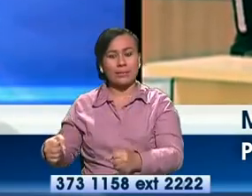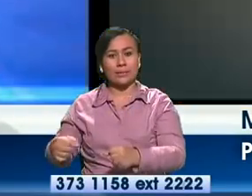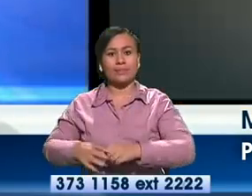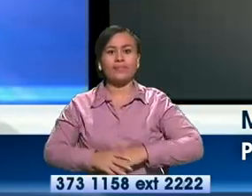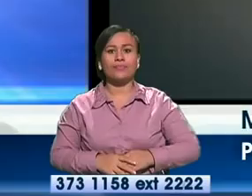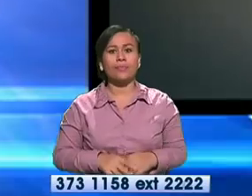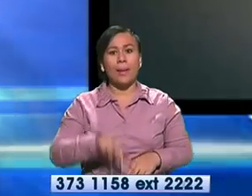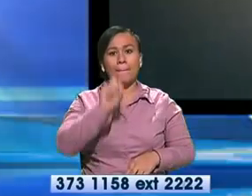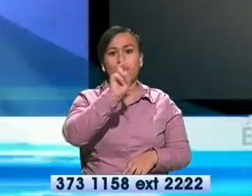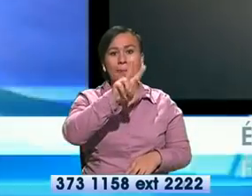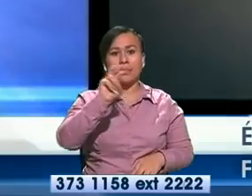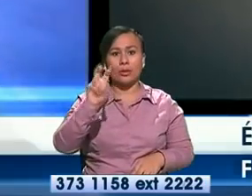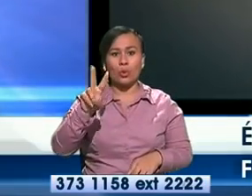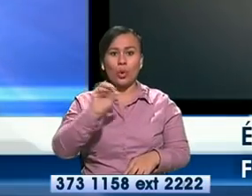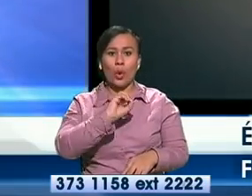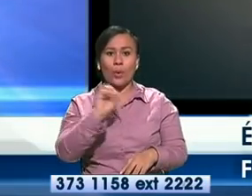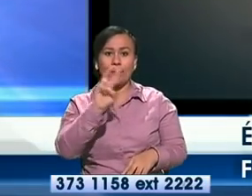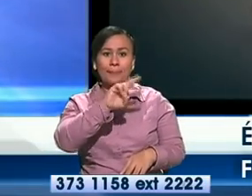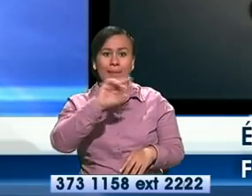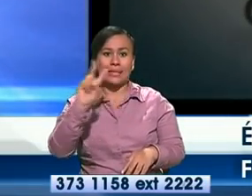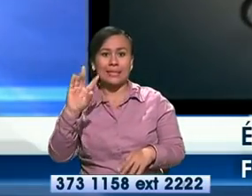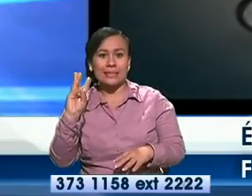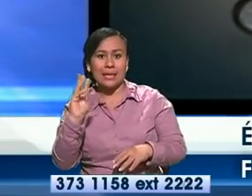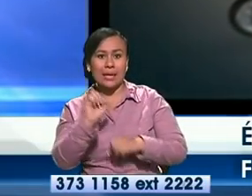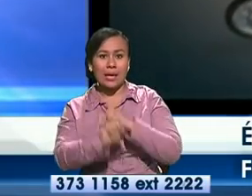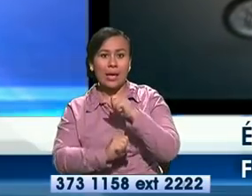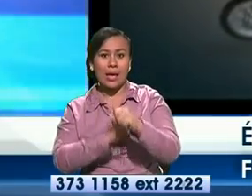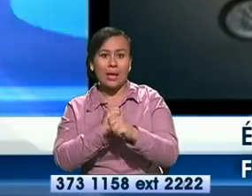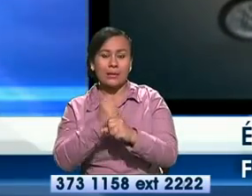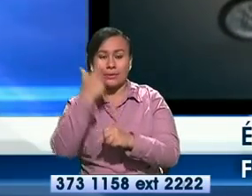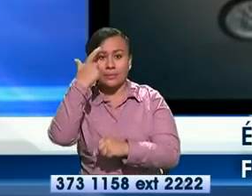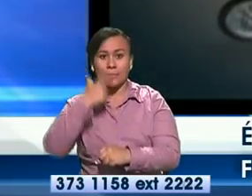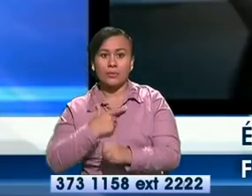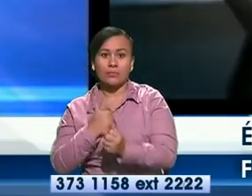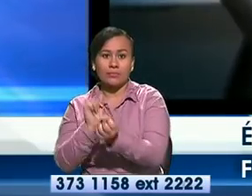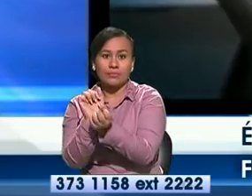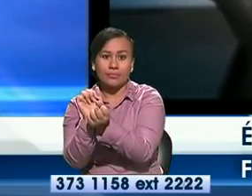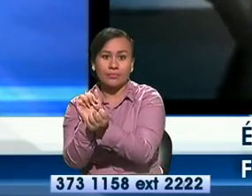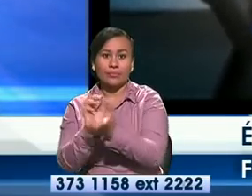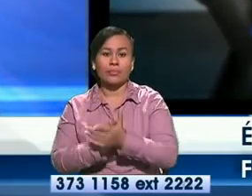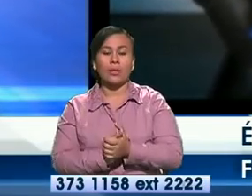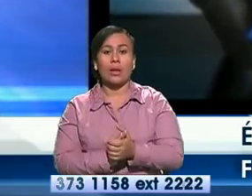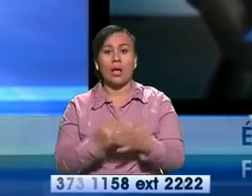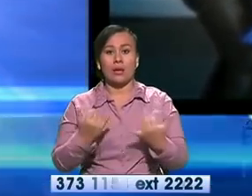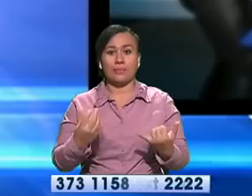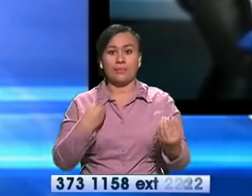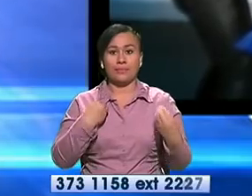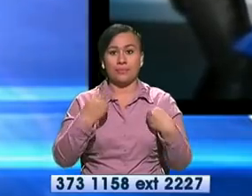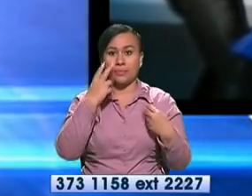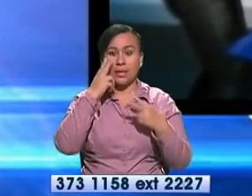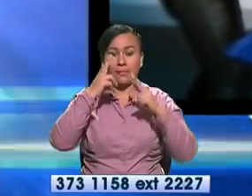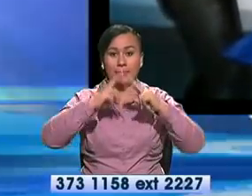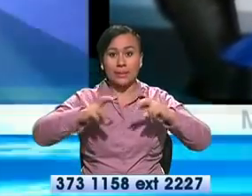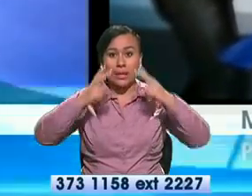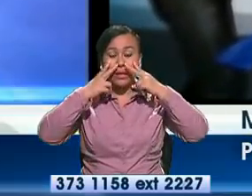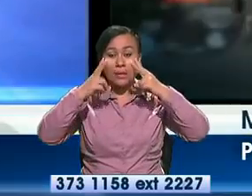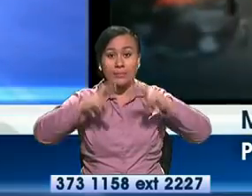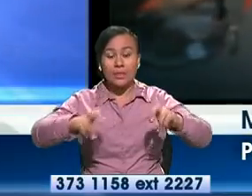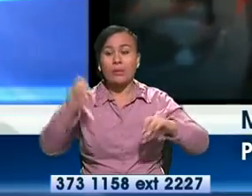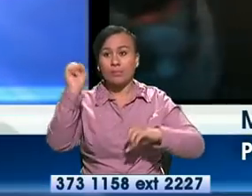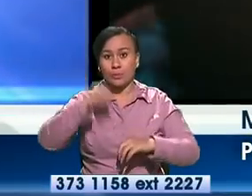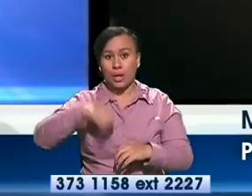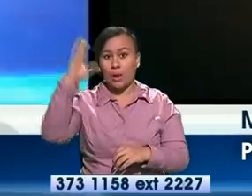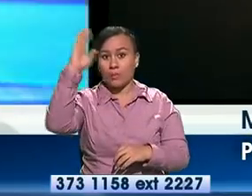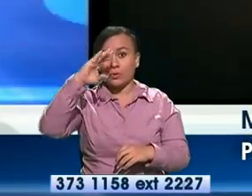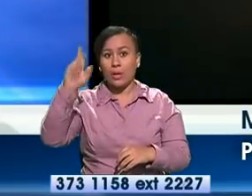es de 22 a 26 años. La Policía Nacional, en conjunto con la fiscalía, iniciaron las investigaciones para proceder a buscar al